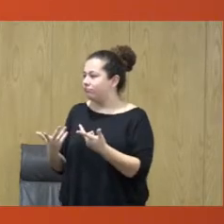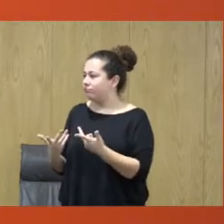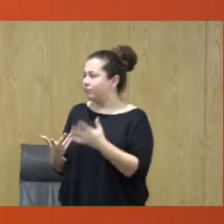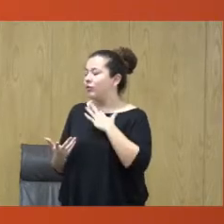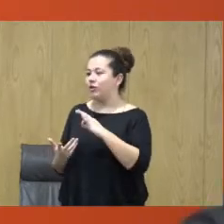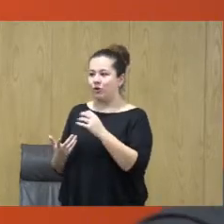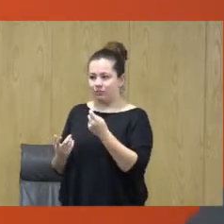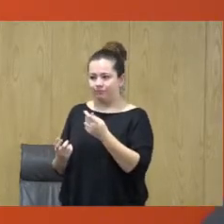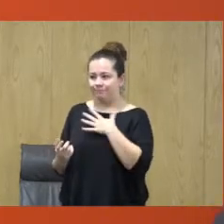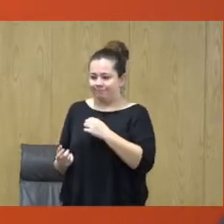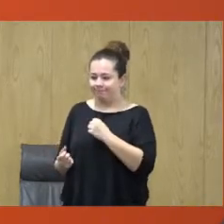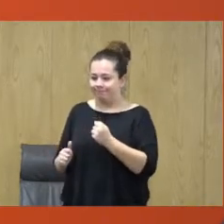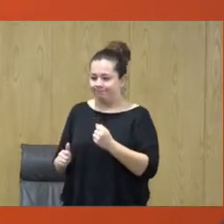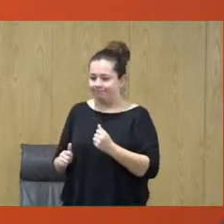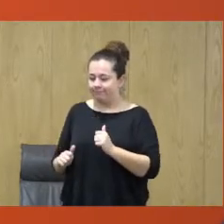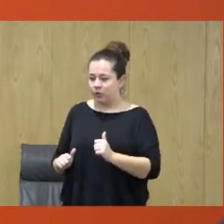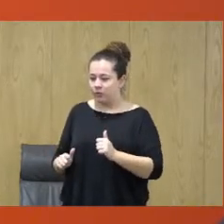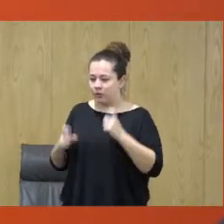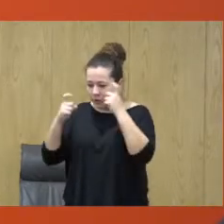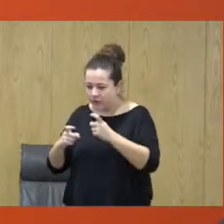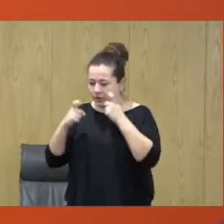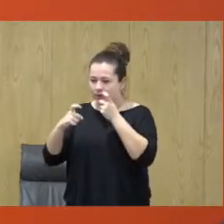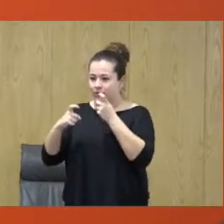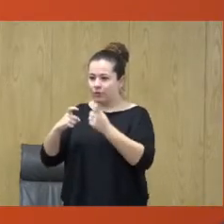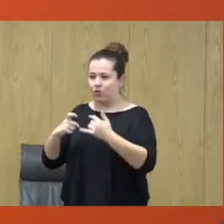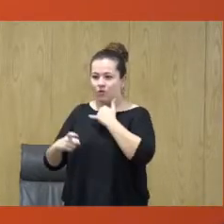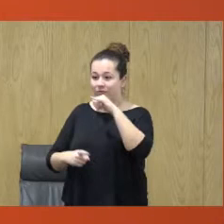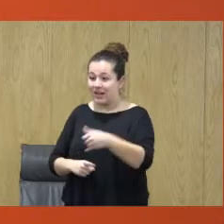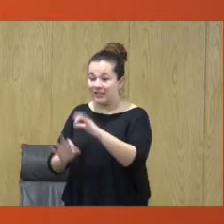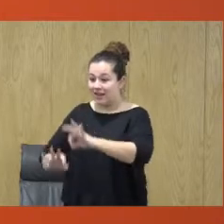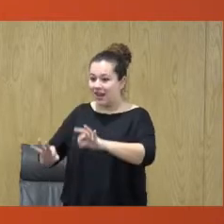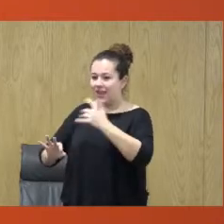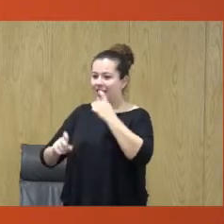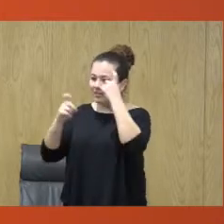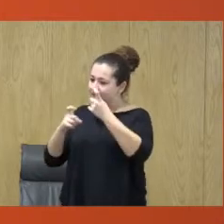con un afán infatigable de procurar mejoras en las condiciones